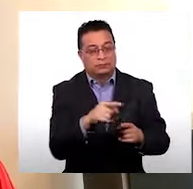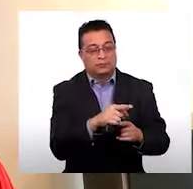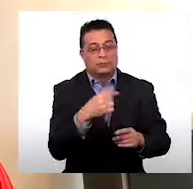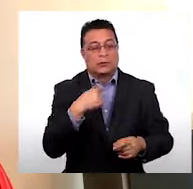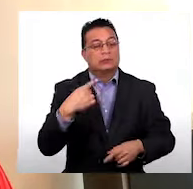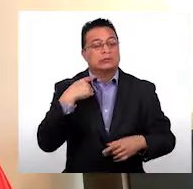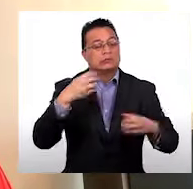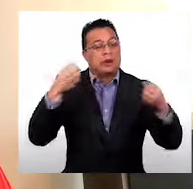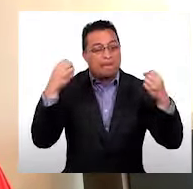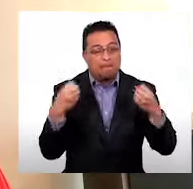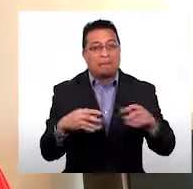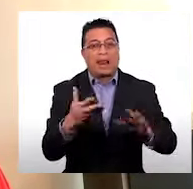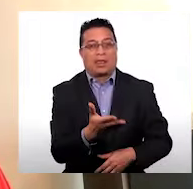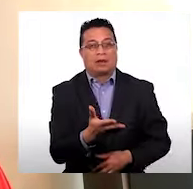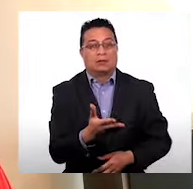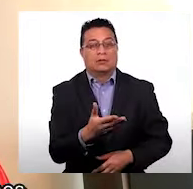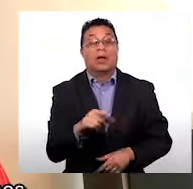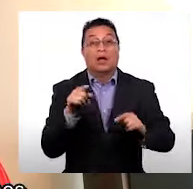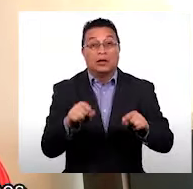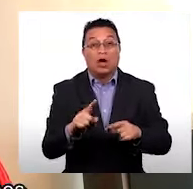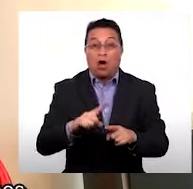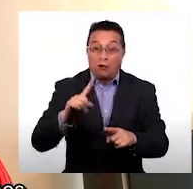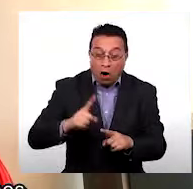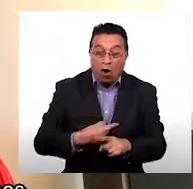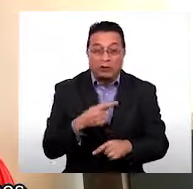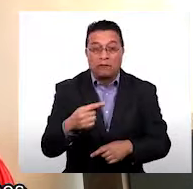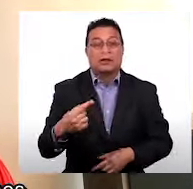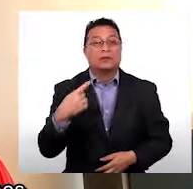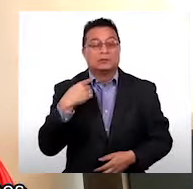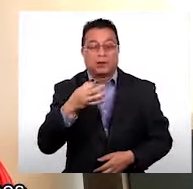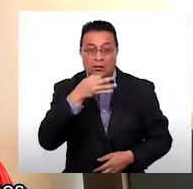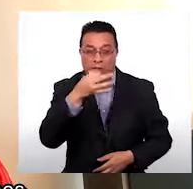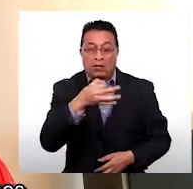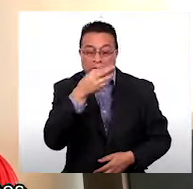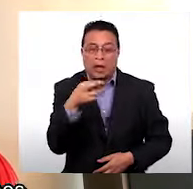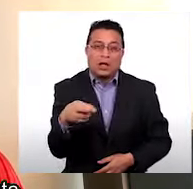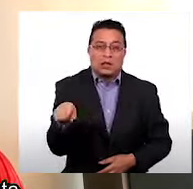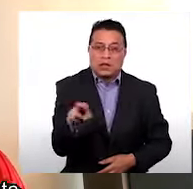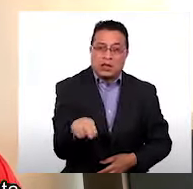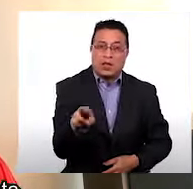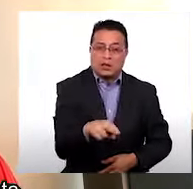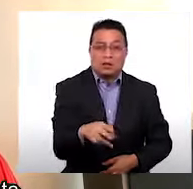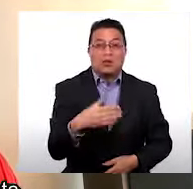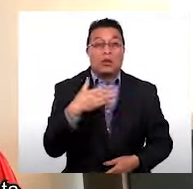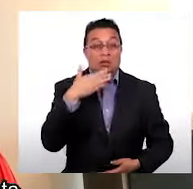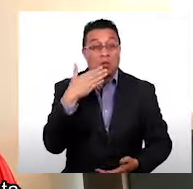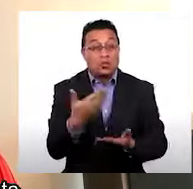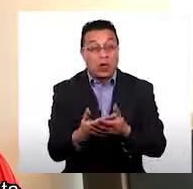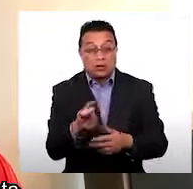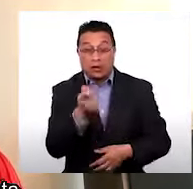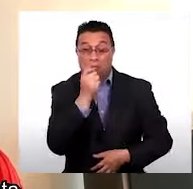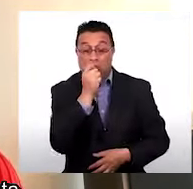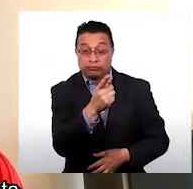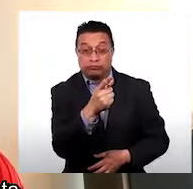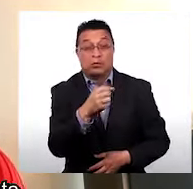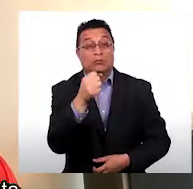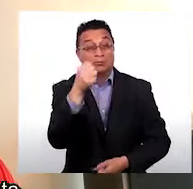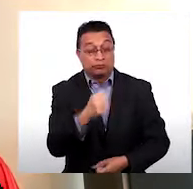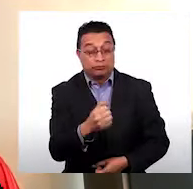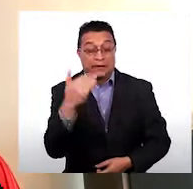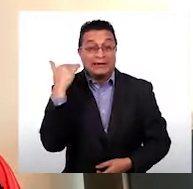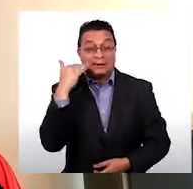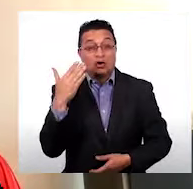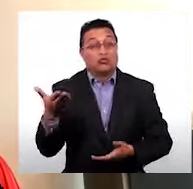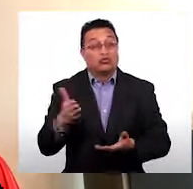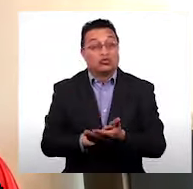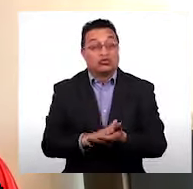encontrar esta irreparable pérdida. El punto es que acá volvemos a plantear lo que siempre decimos. Cuando se presenta una querella criminal